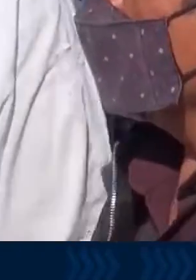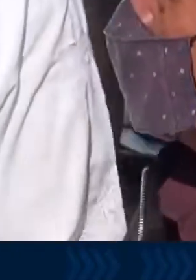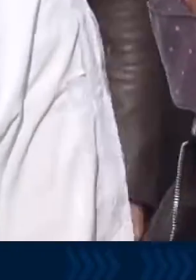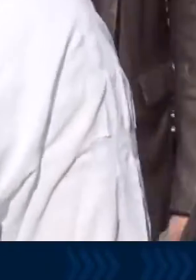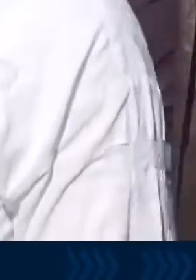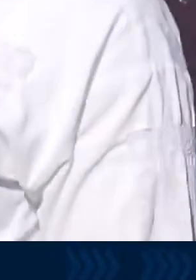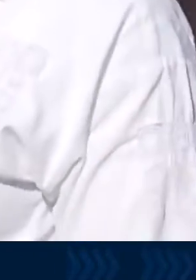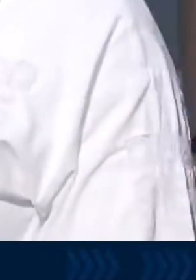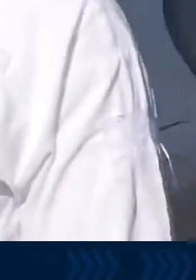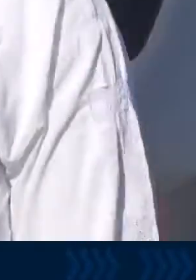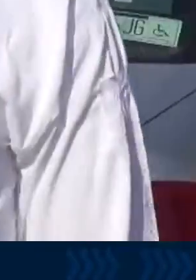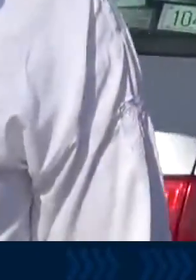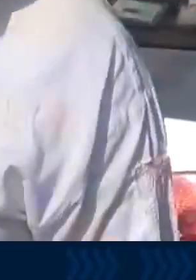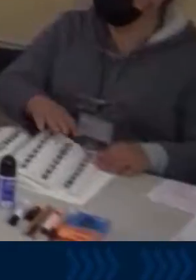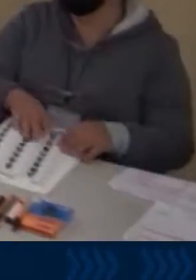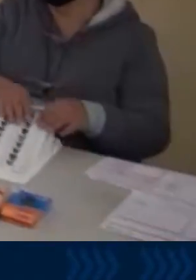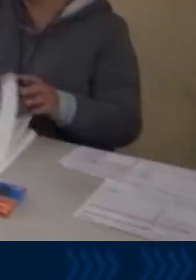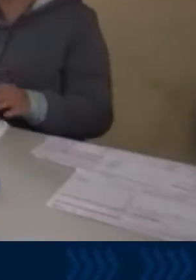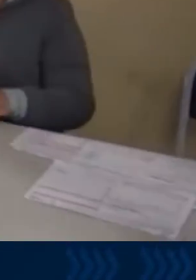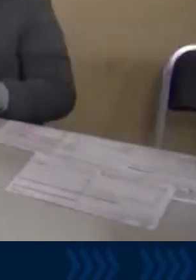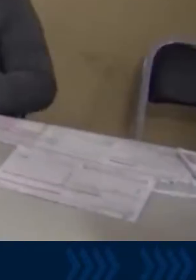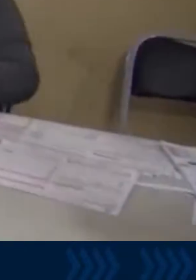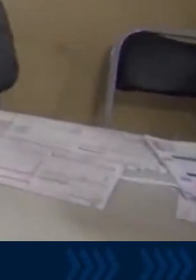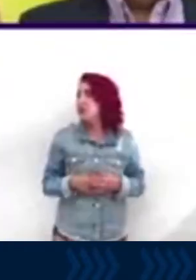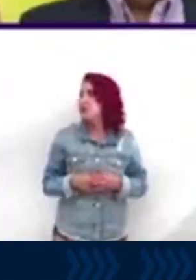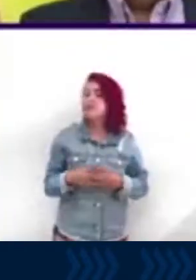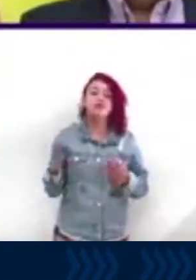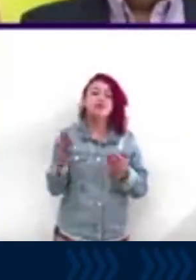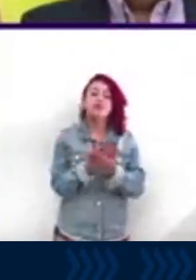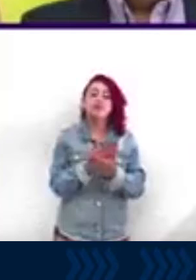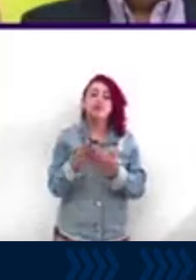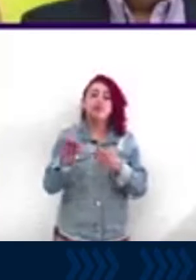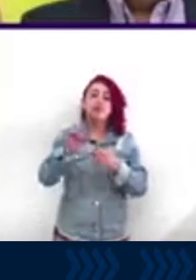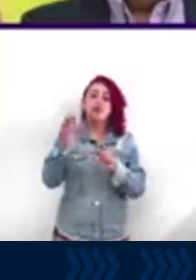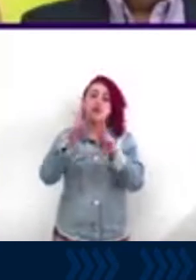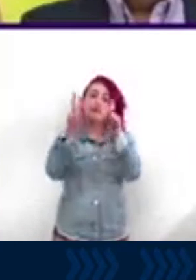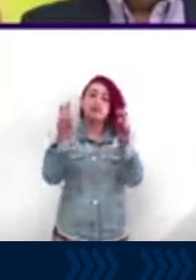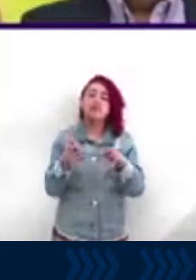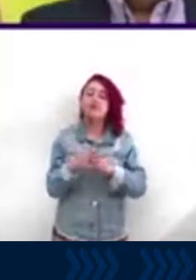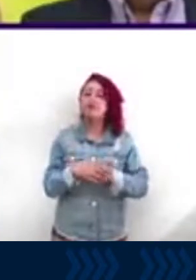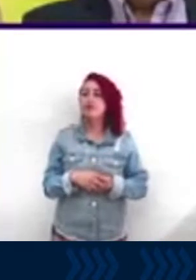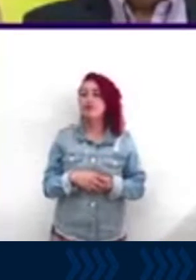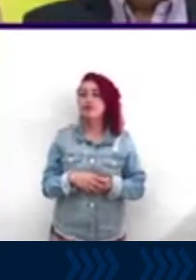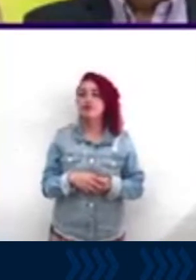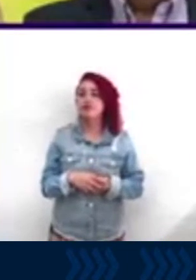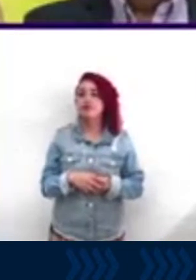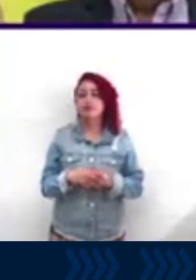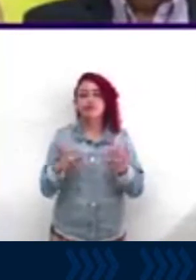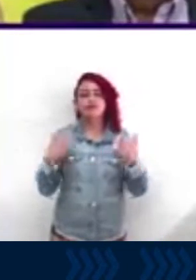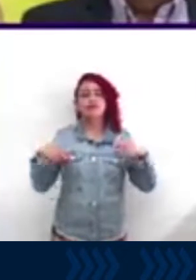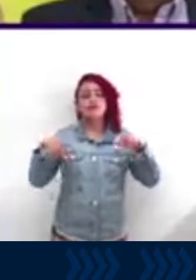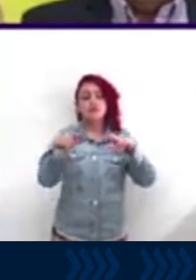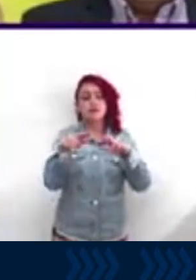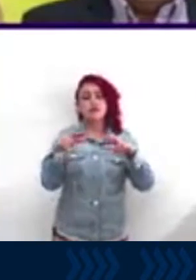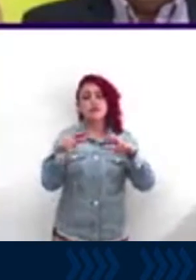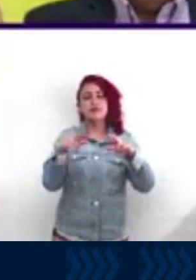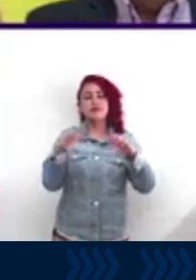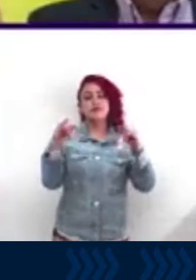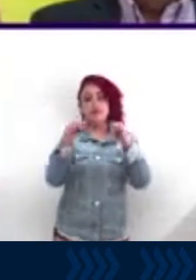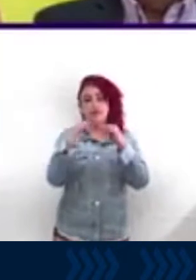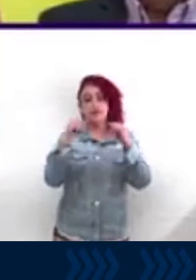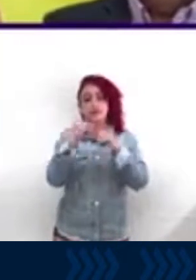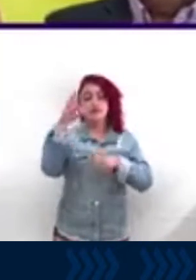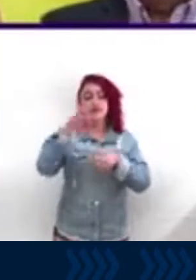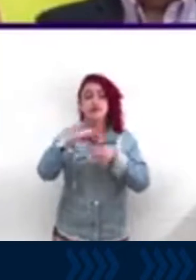los estados de Quintana Roo y Aguascalientes. Y por otro lado, decirles que a través de la representación ante el